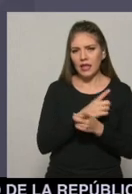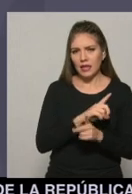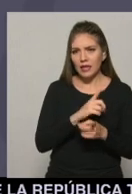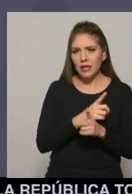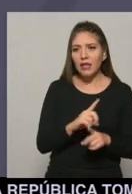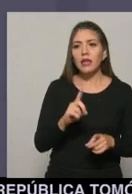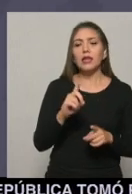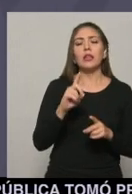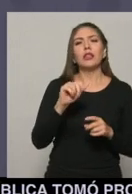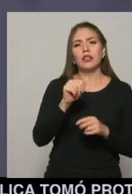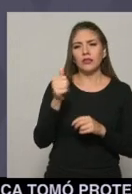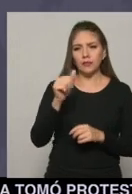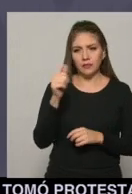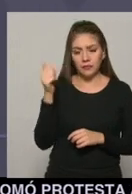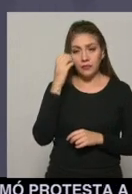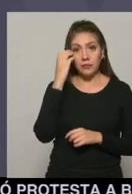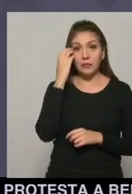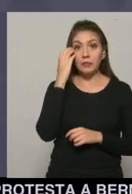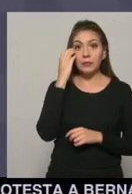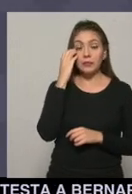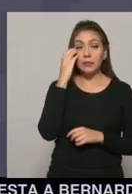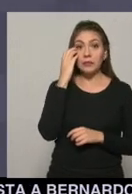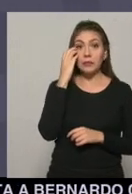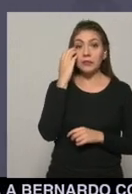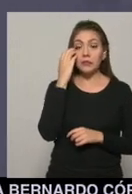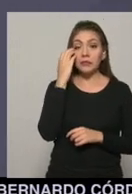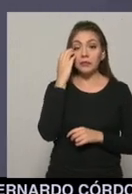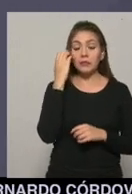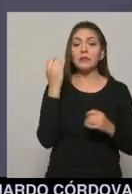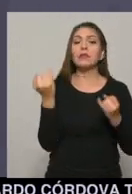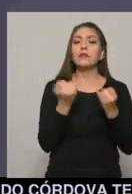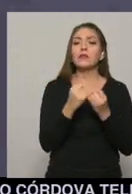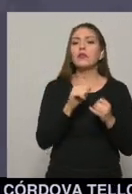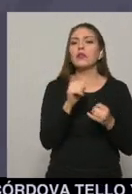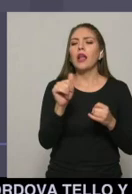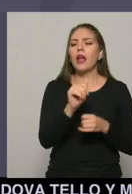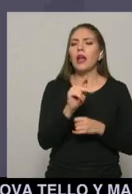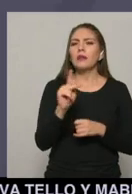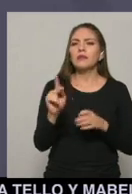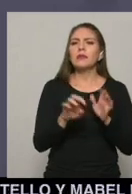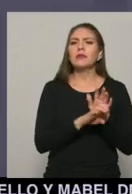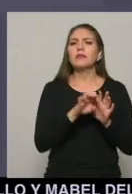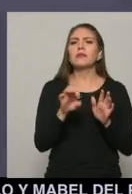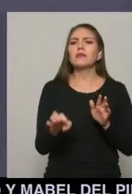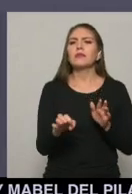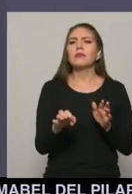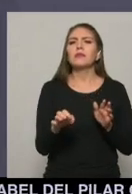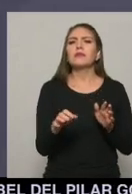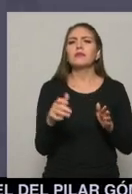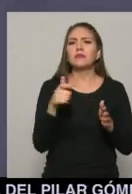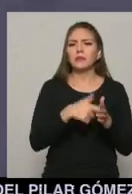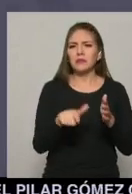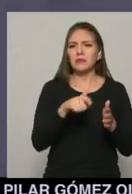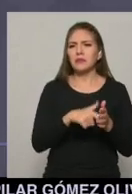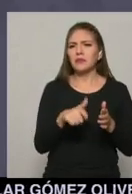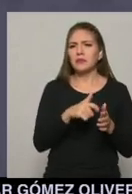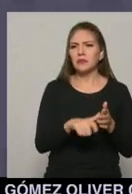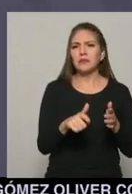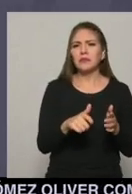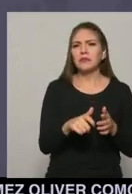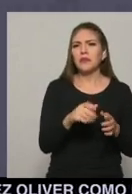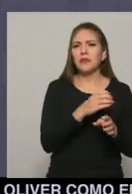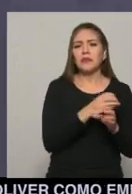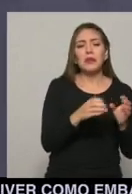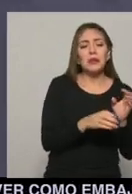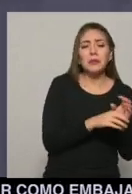que están surgiendo. Ajá. Y otras aplicaciones, como en el caso donde podemos comprar desde un alfiler hasta un vehículo o